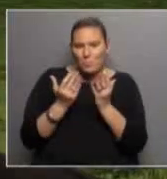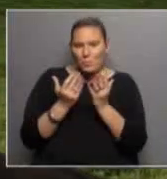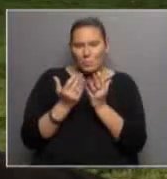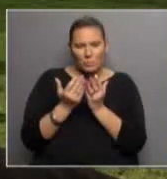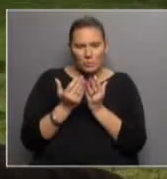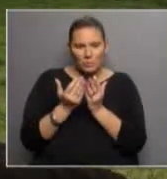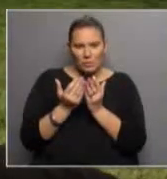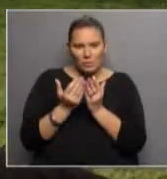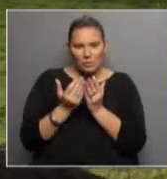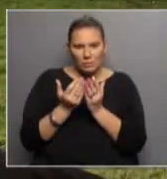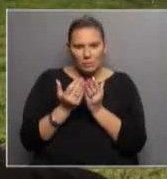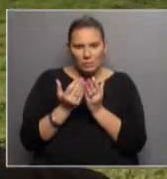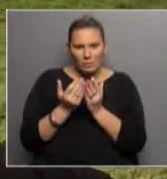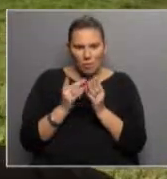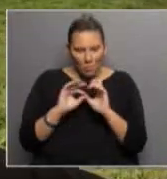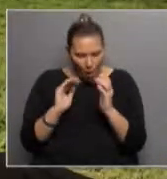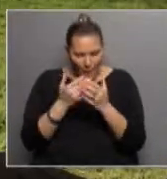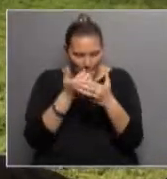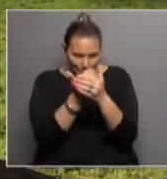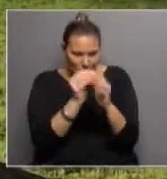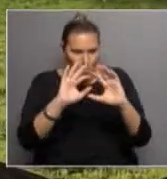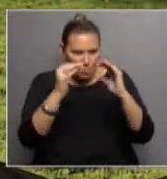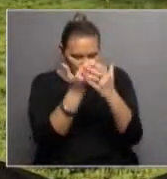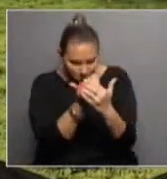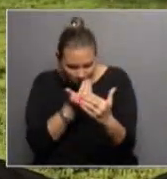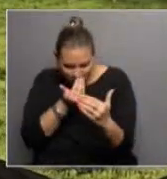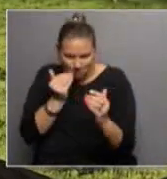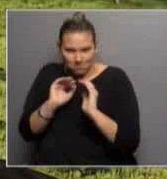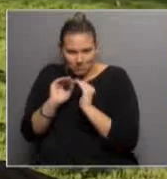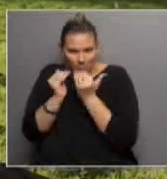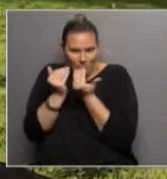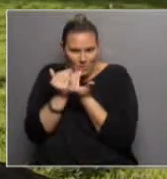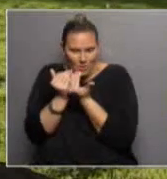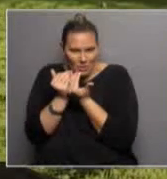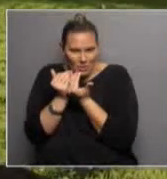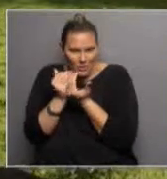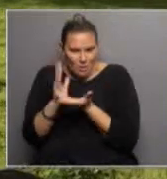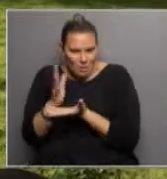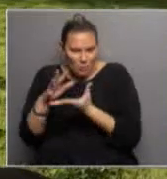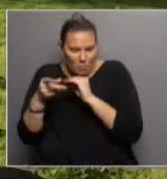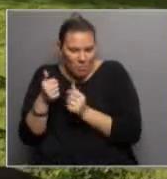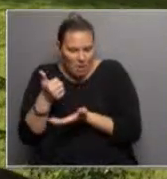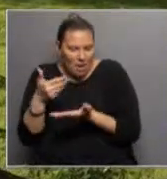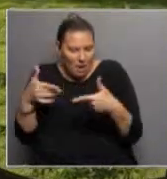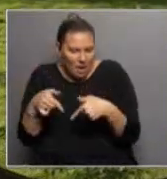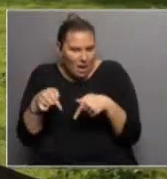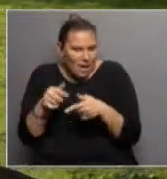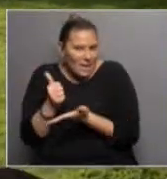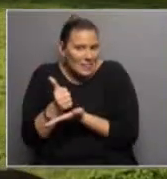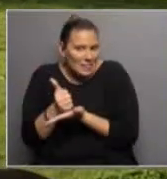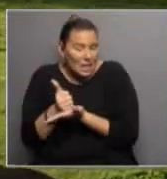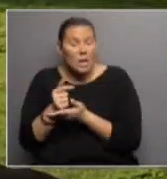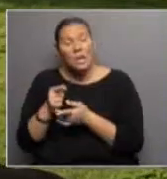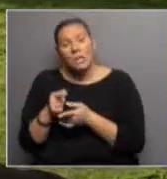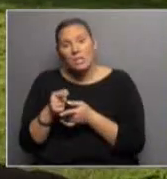tenías como tu micromundo ahí, ¿no? Era tu forma de estar, ¿no? Que quizá